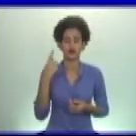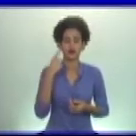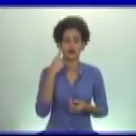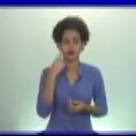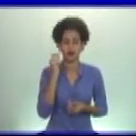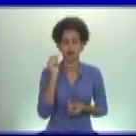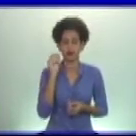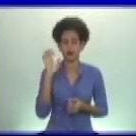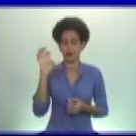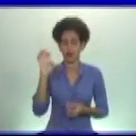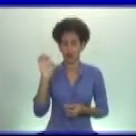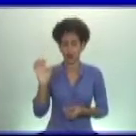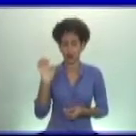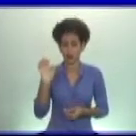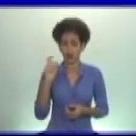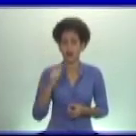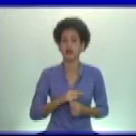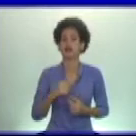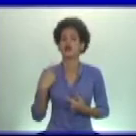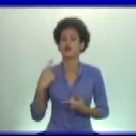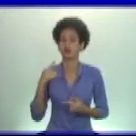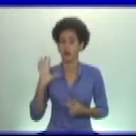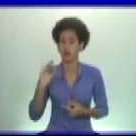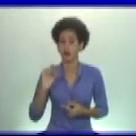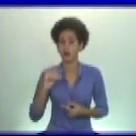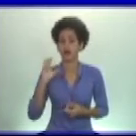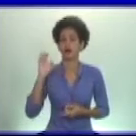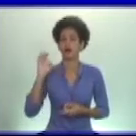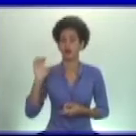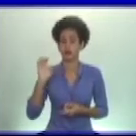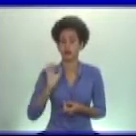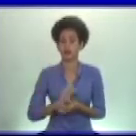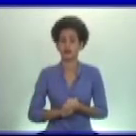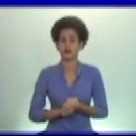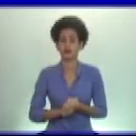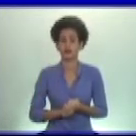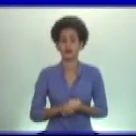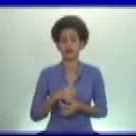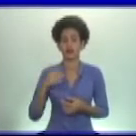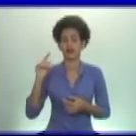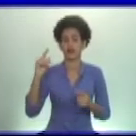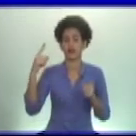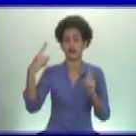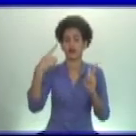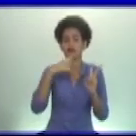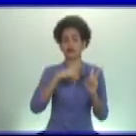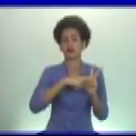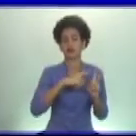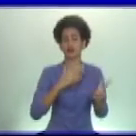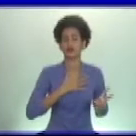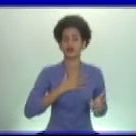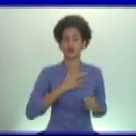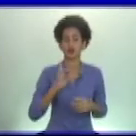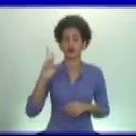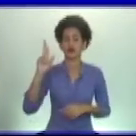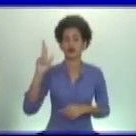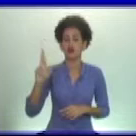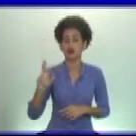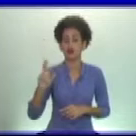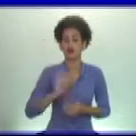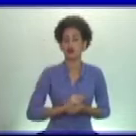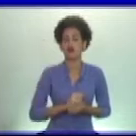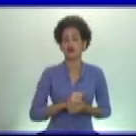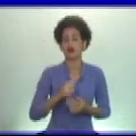función, que está en menos 3. Por tanto, su conjunto imagen sería la Y que pertenece a los reales con Y mayores o iguales que menos